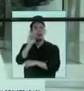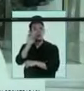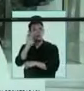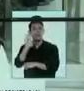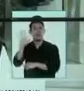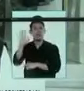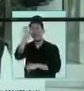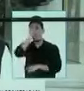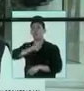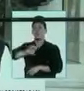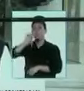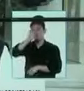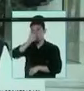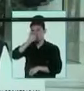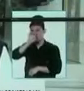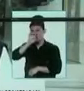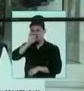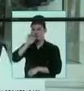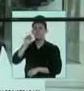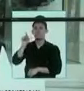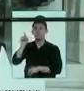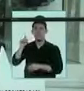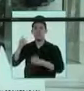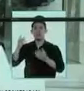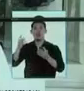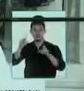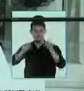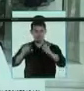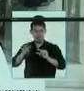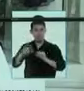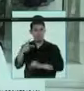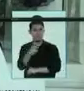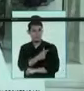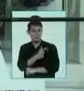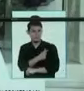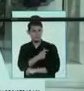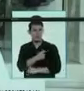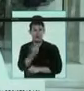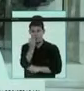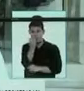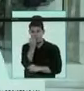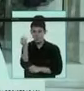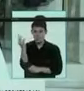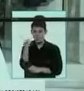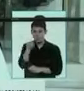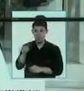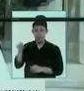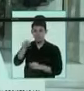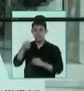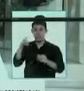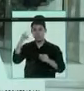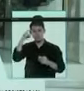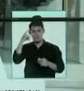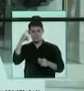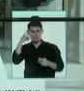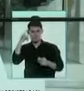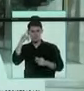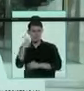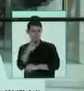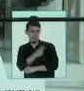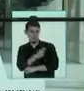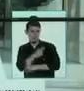Macetti se vacunaron, ¿o no? ¿Se han vacunado durante su gobierno o no? ¿Enero era el presidente